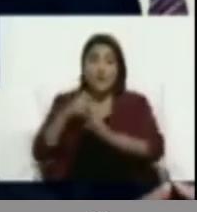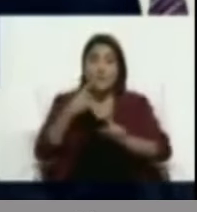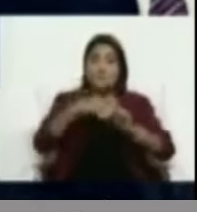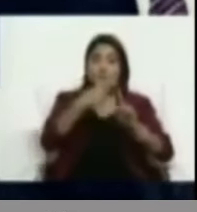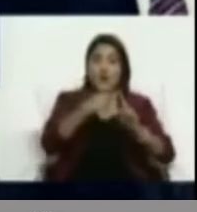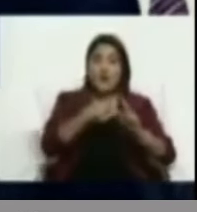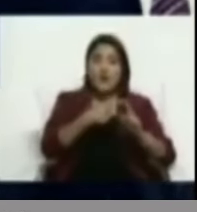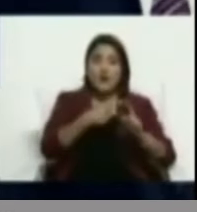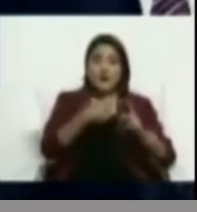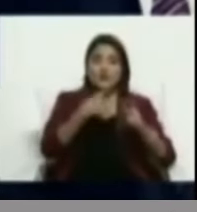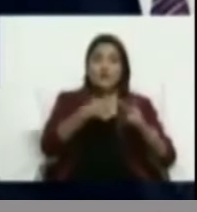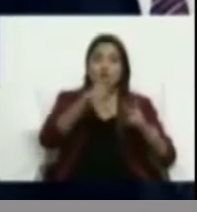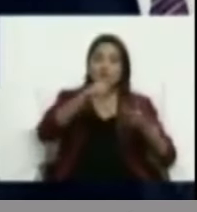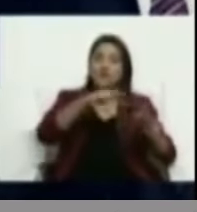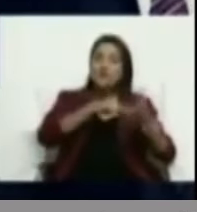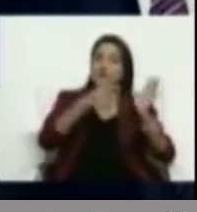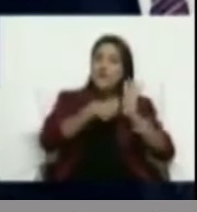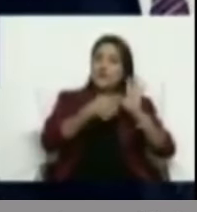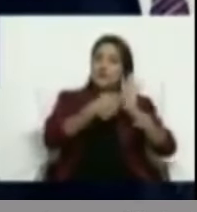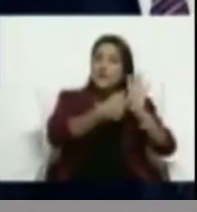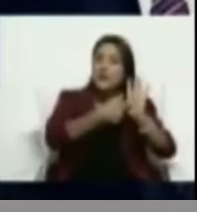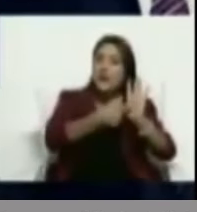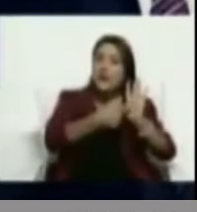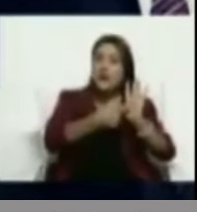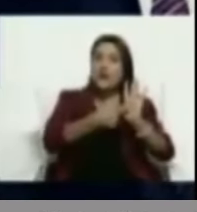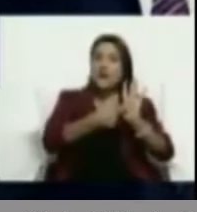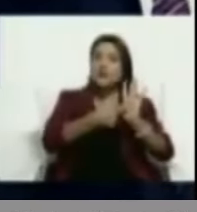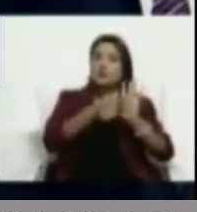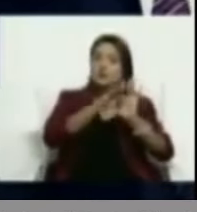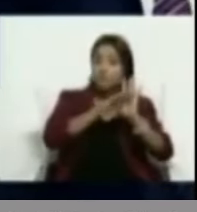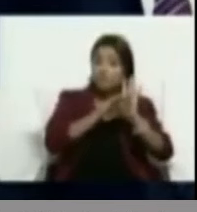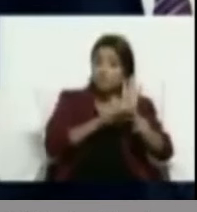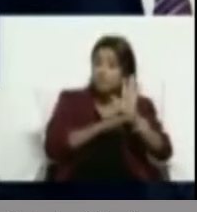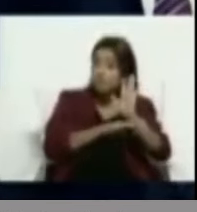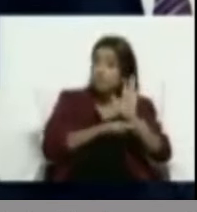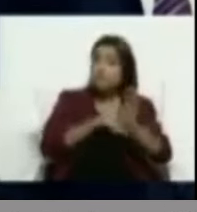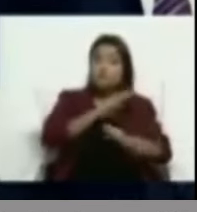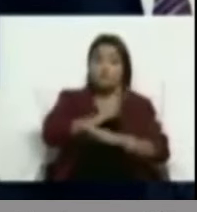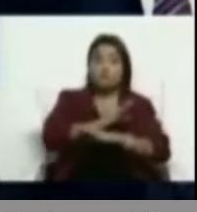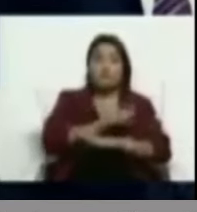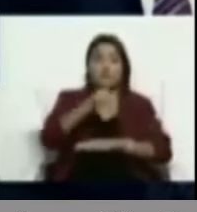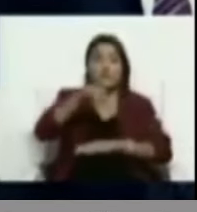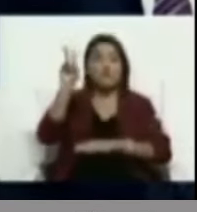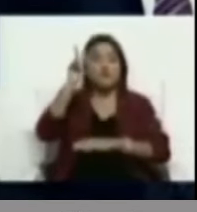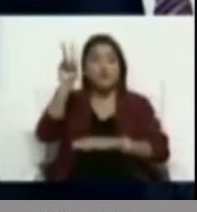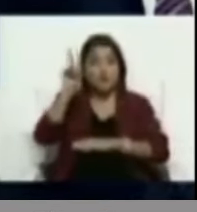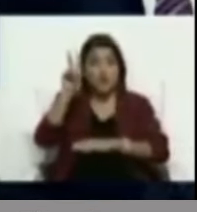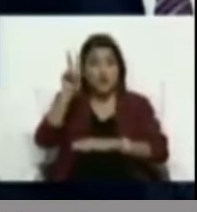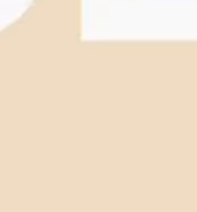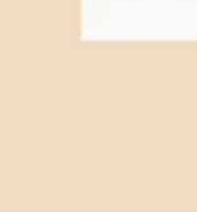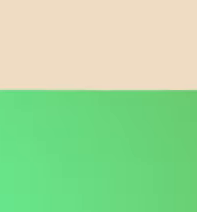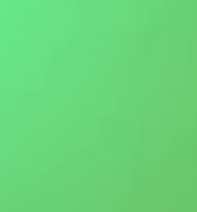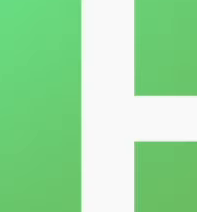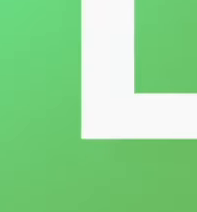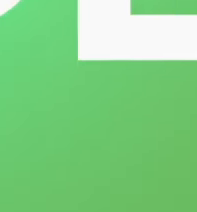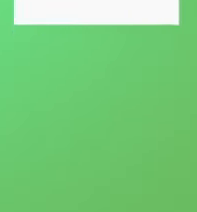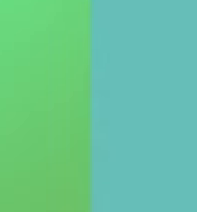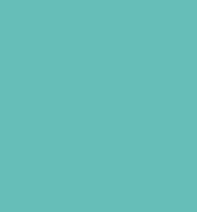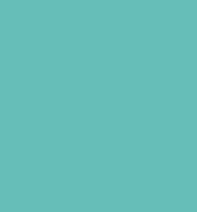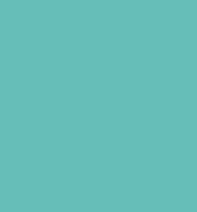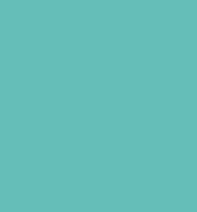por supuesto, incurriendo en un delito tipificado en nuestro Código Penal y en nuestras leyes venezolanas.